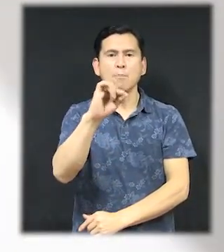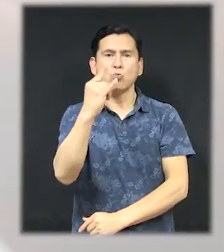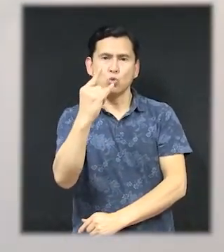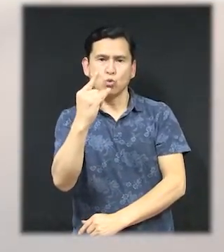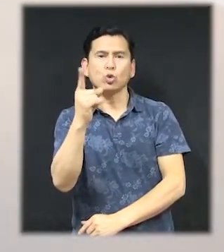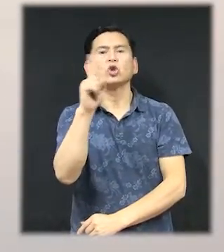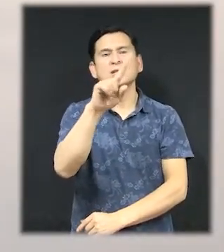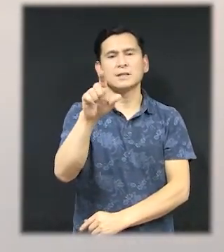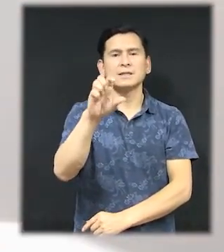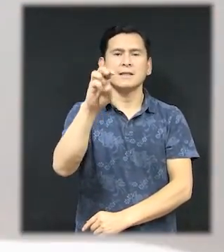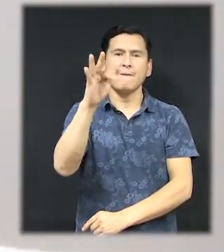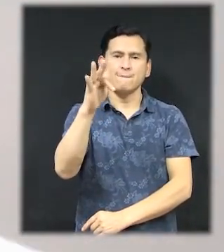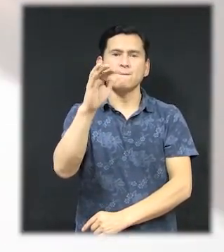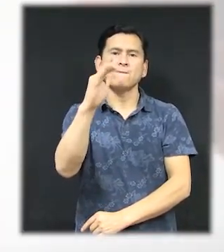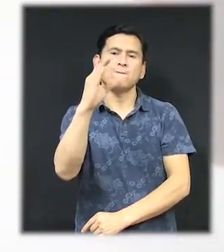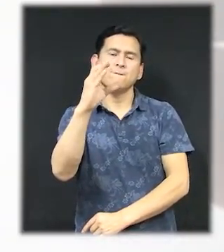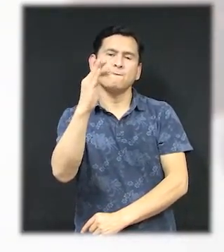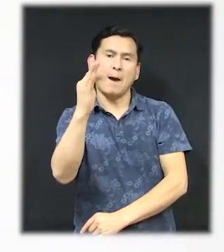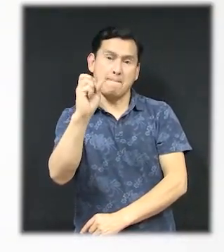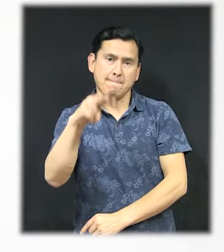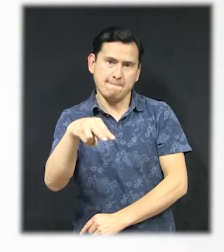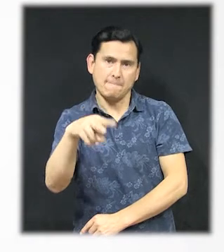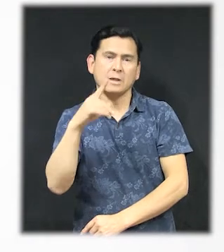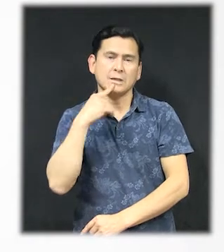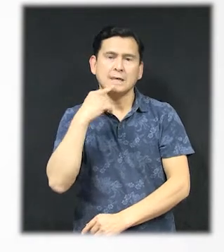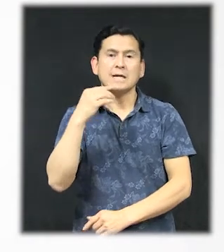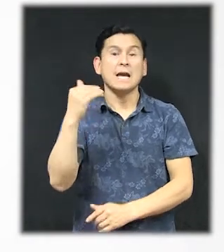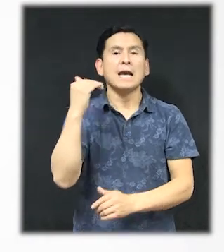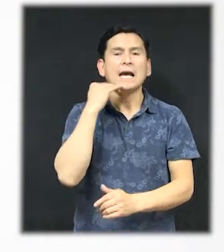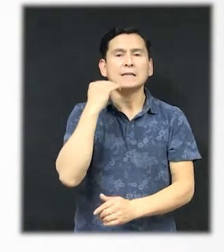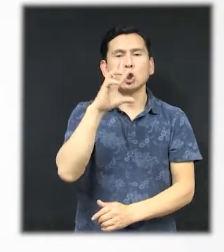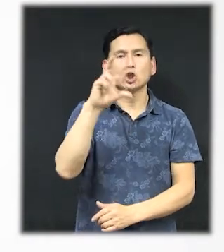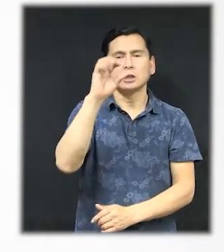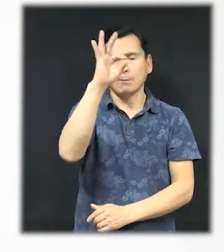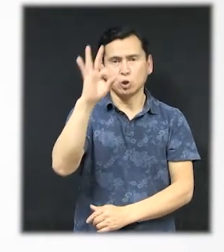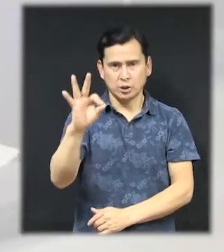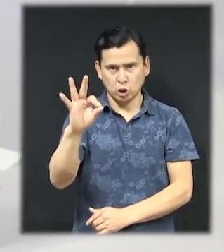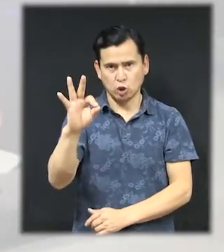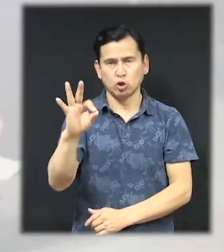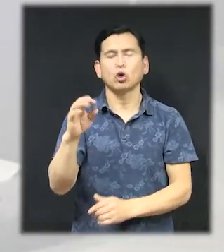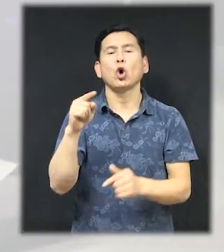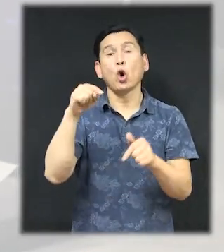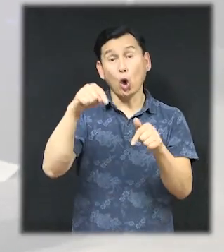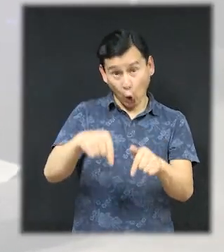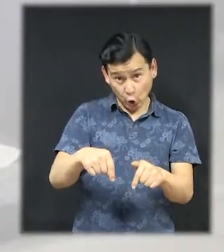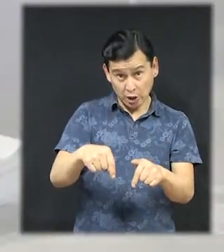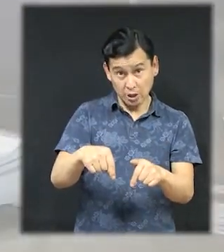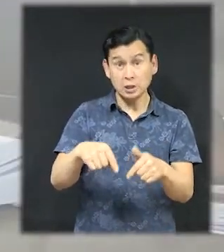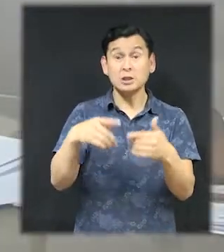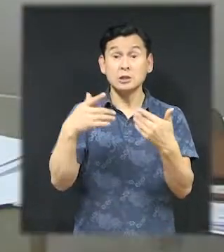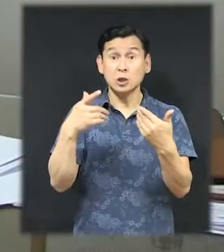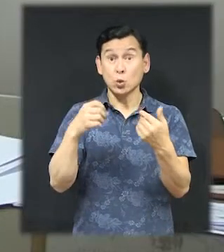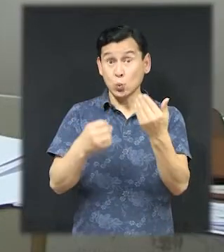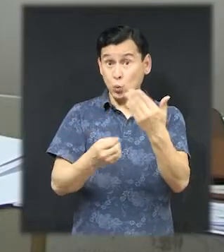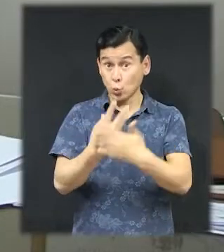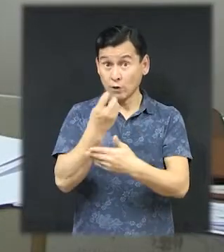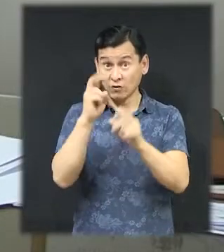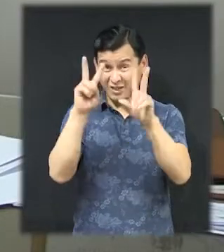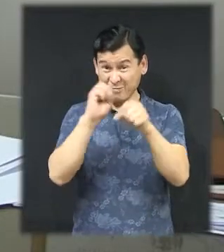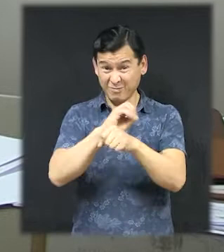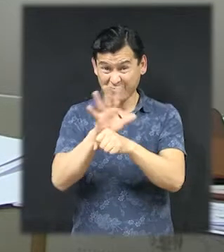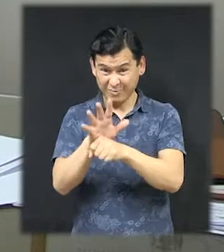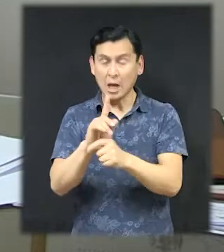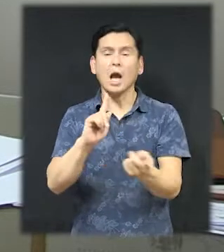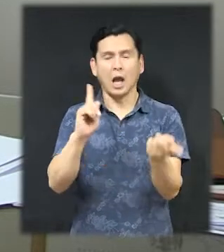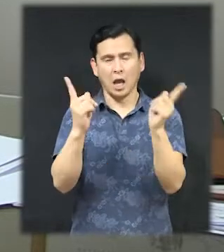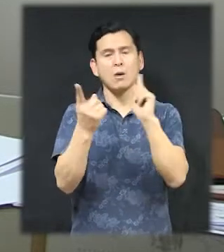hoy día, en este escenario de pandemia, tuvo un cambio importante que yo creo que es un buen aprendizaje del comportamiento de la comunidad